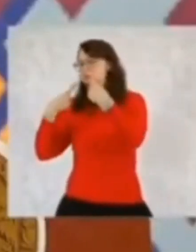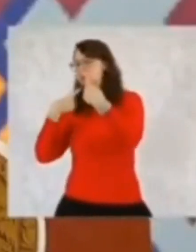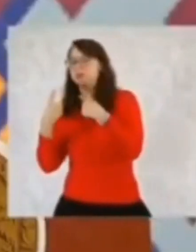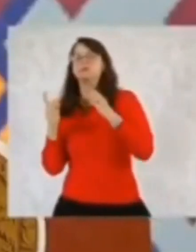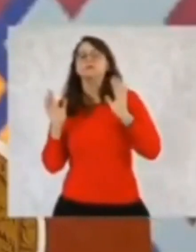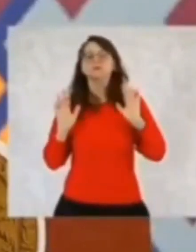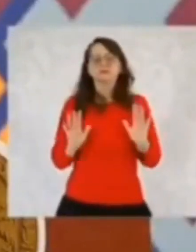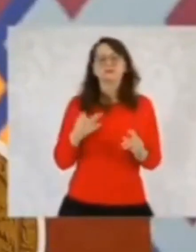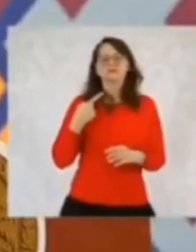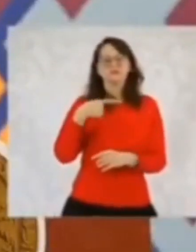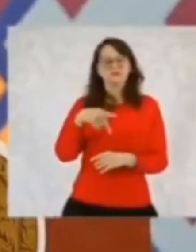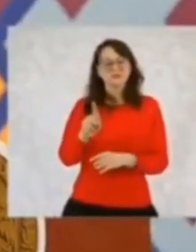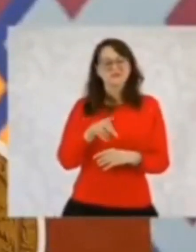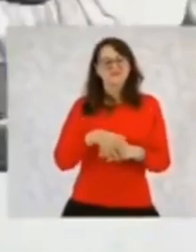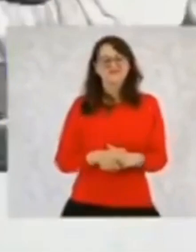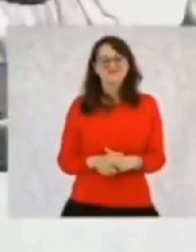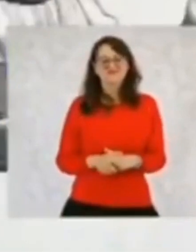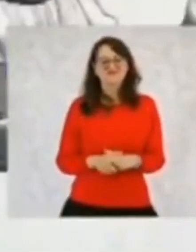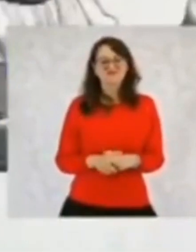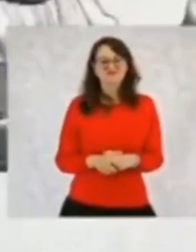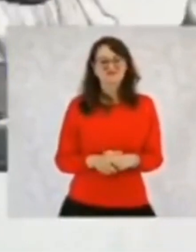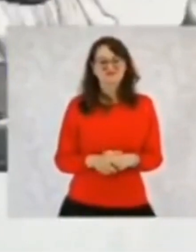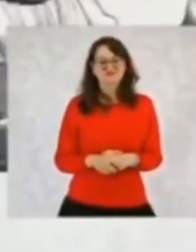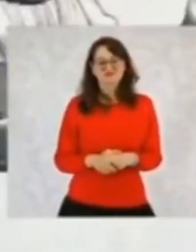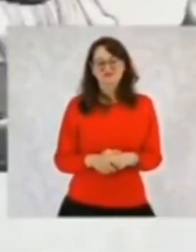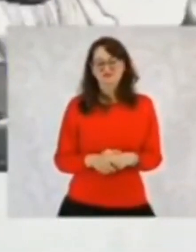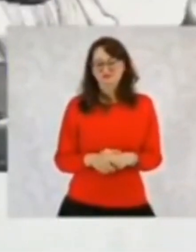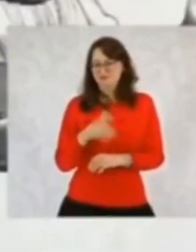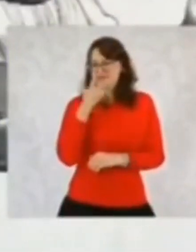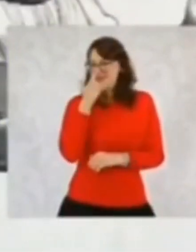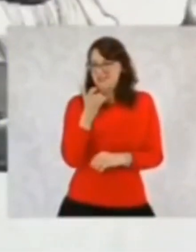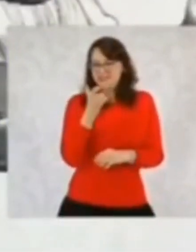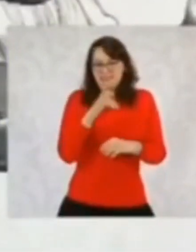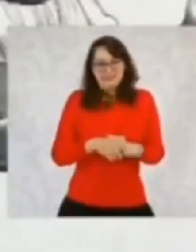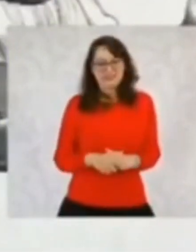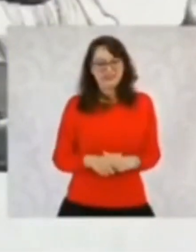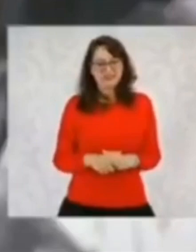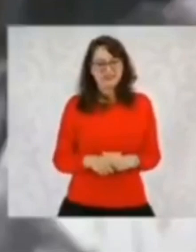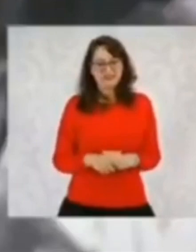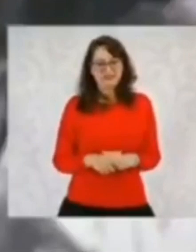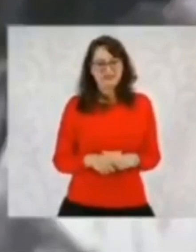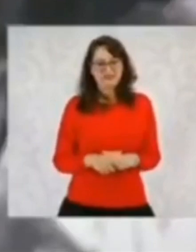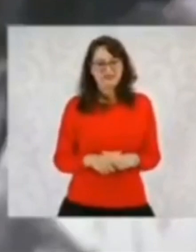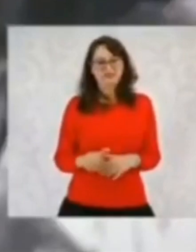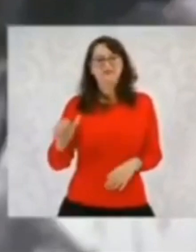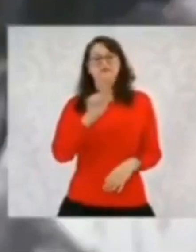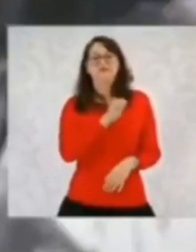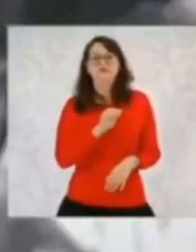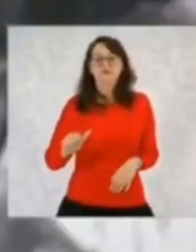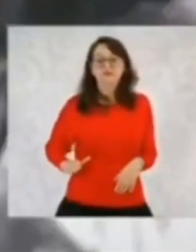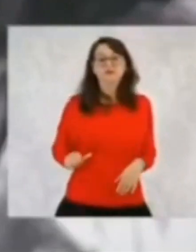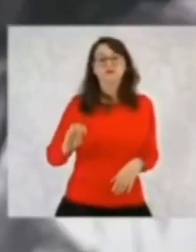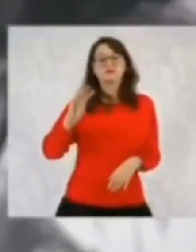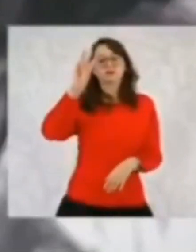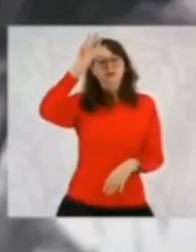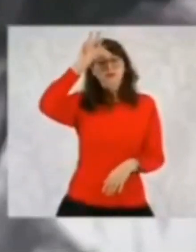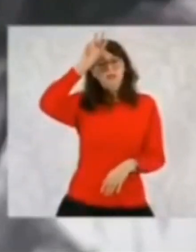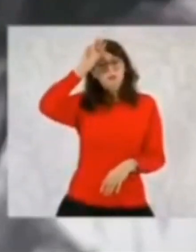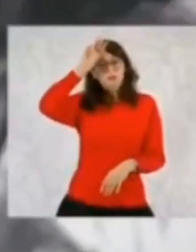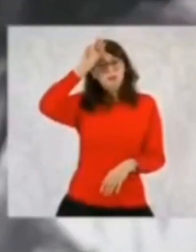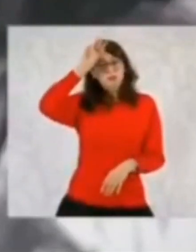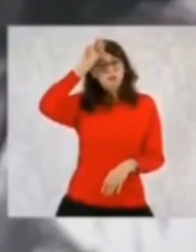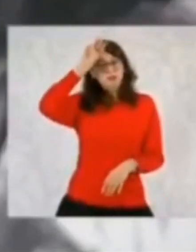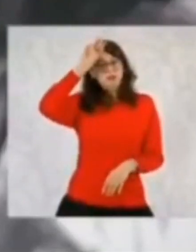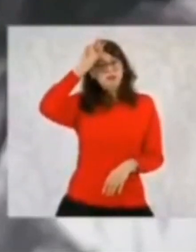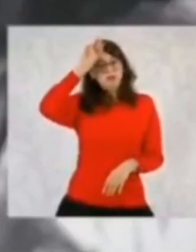Pero hay uso de recursos públicos en el caso de la alcaldía de Monterrey, ¿no?